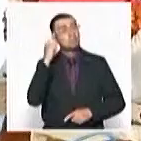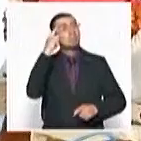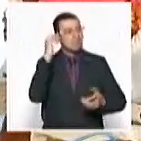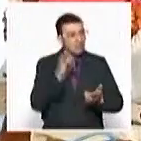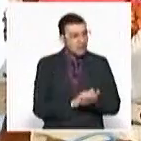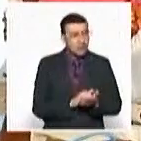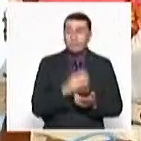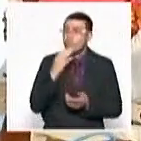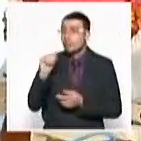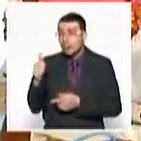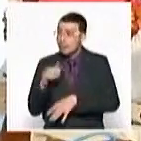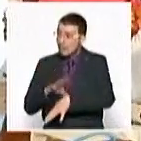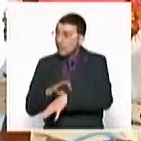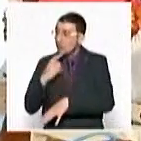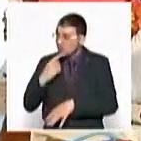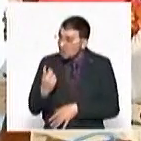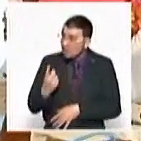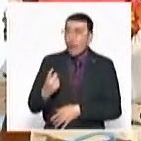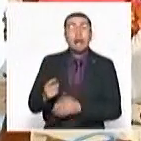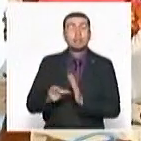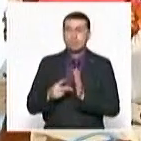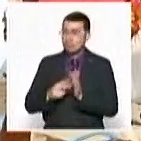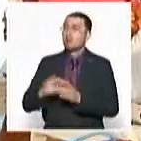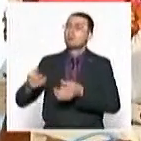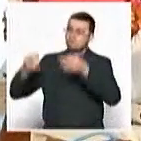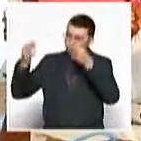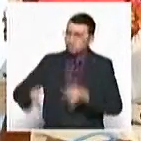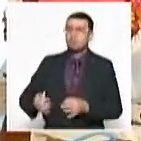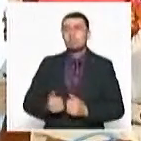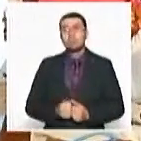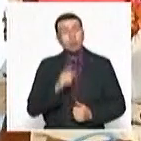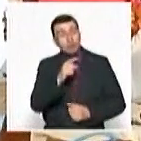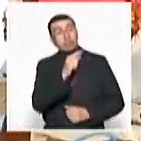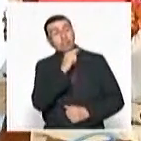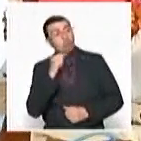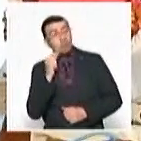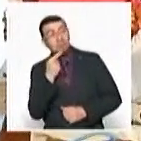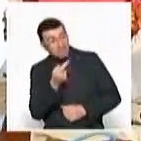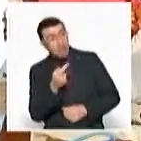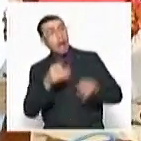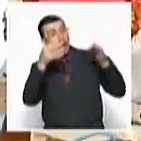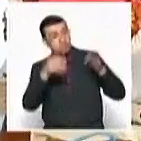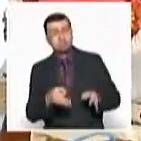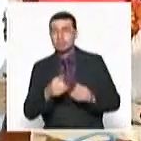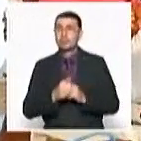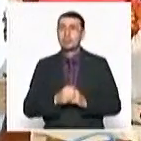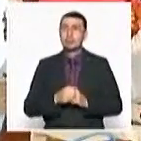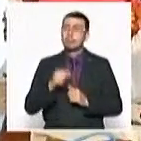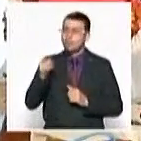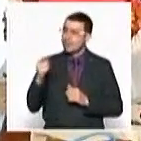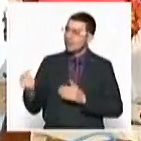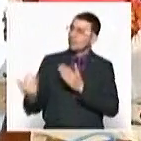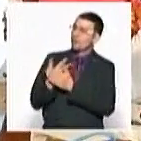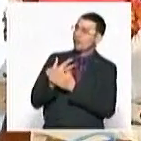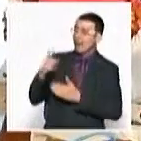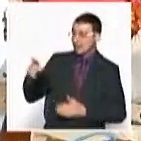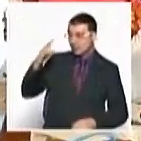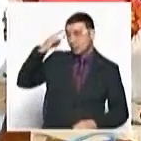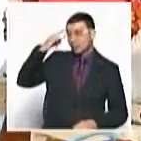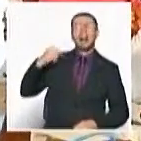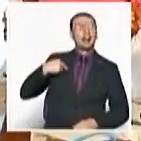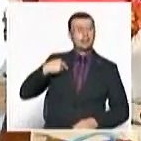algo, eso es palabra sagrada. Y la persona va a empezar a mentalizar